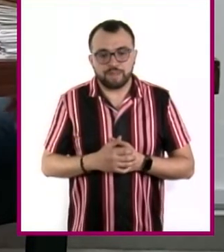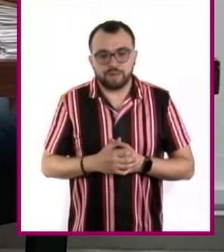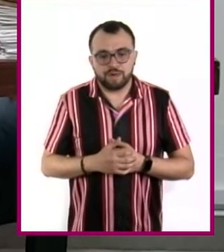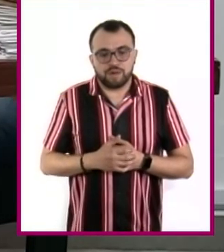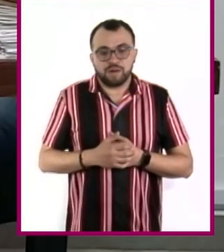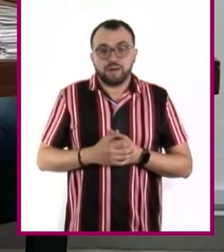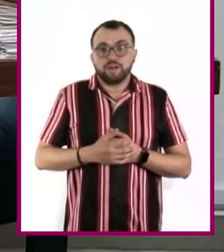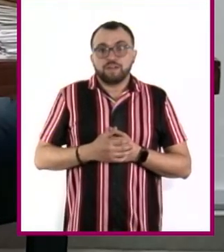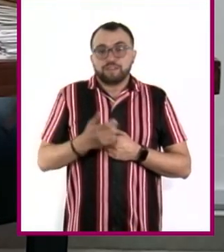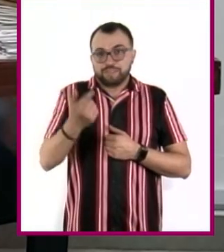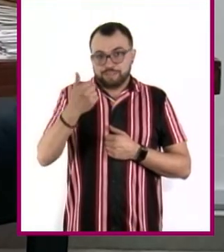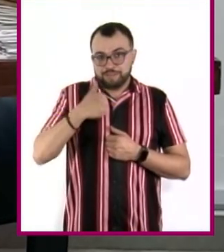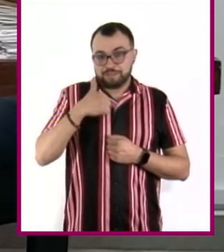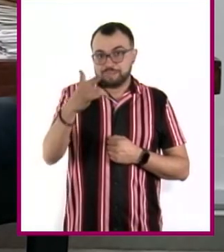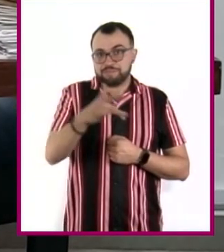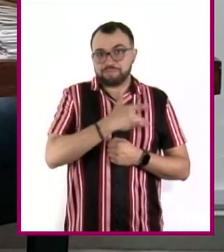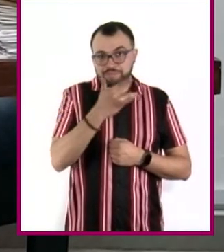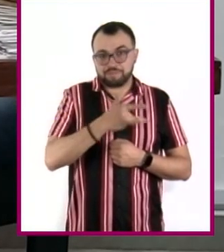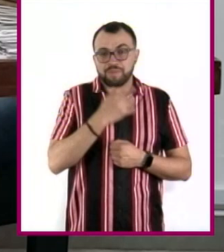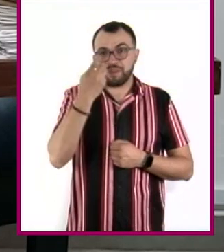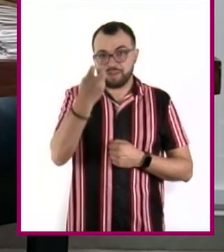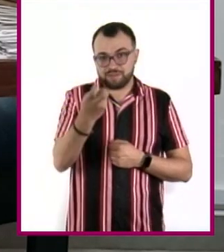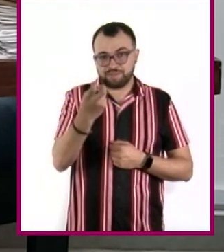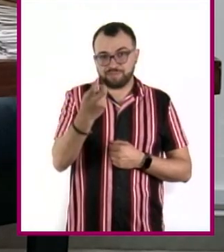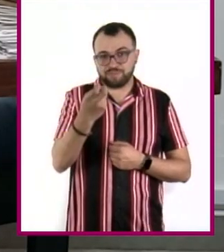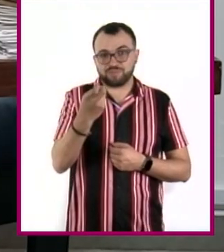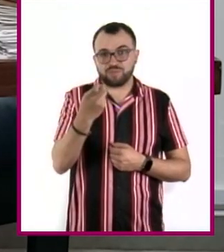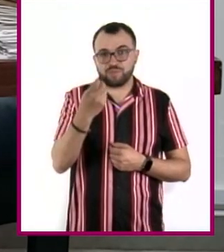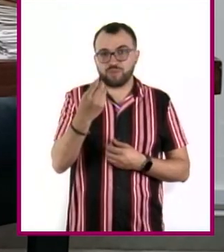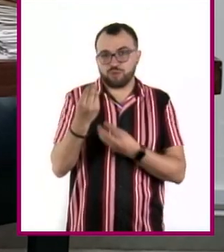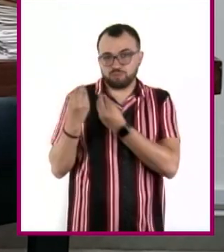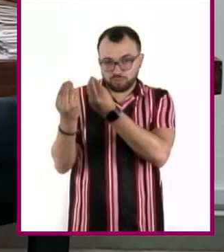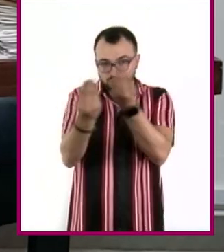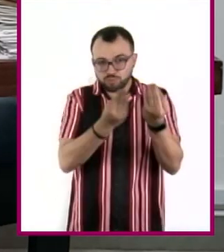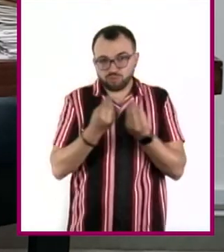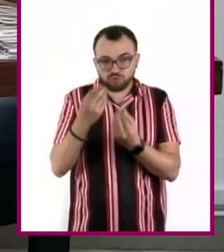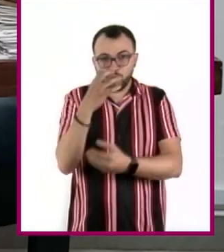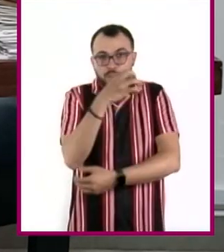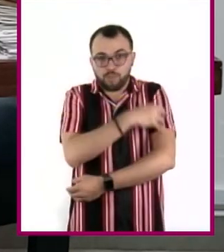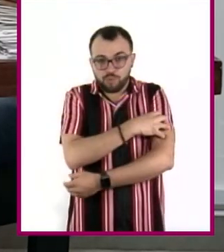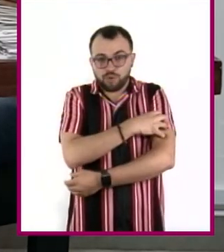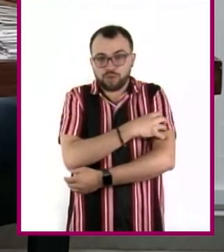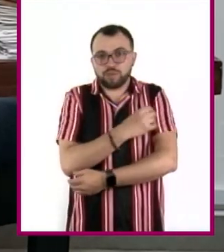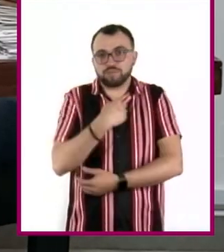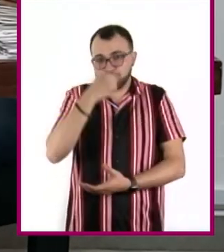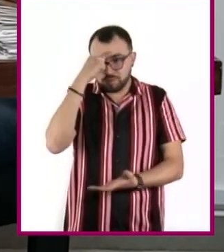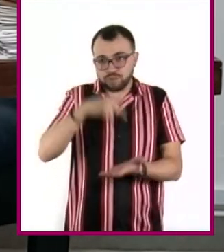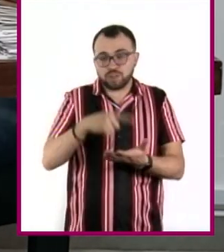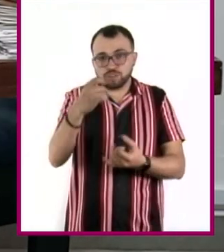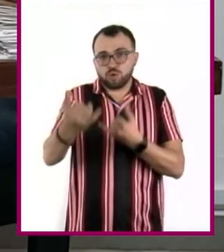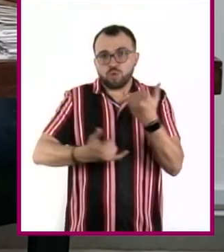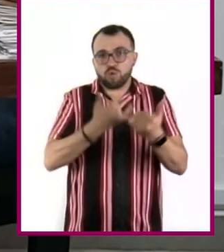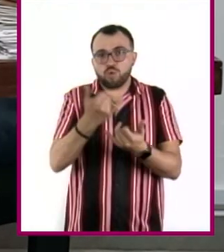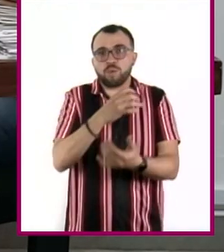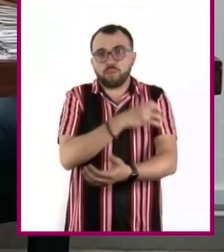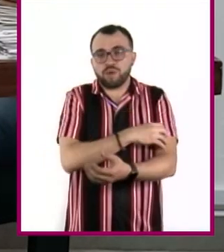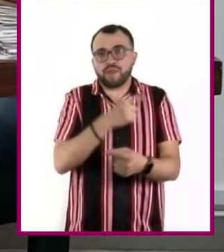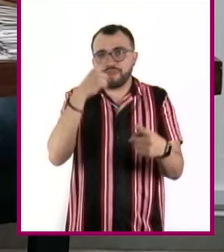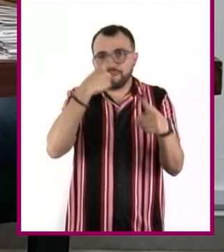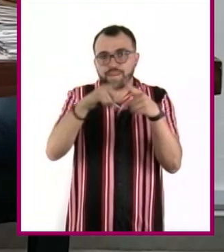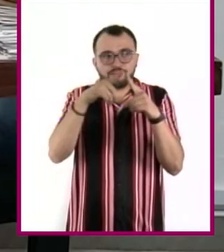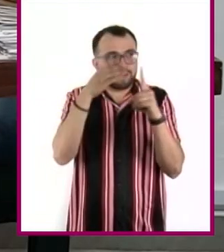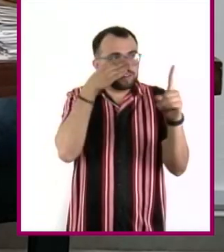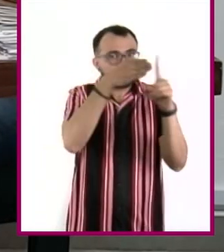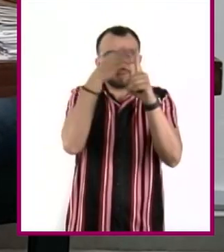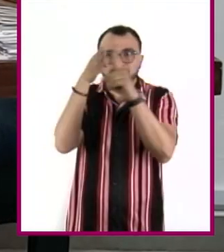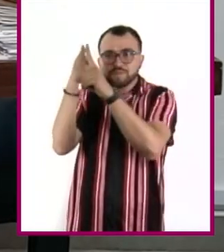Pues a mí me queda la sensación de que la multipolaridad habla de que es posible mirar el juego del poder en distintas direcciones y no